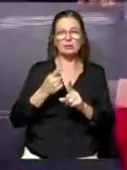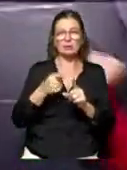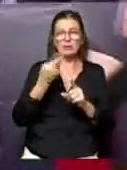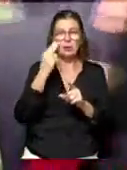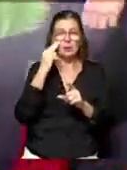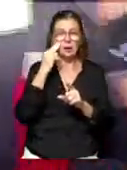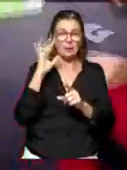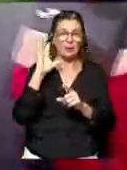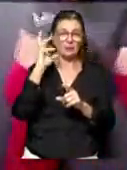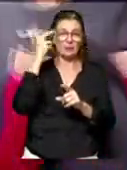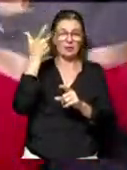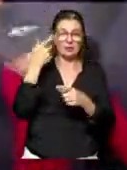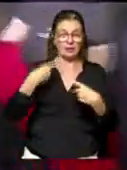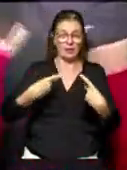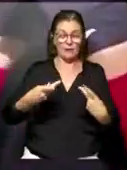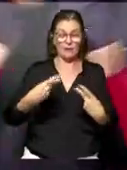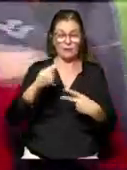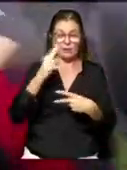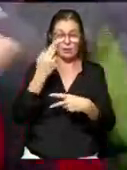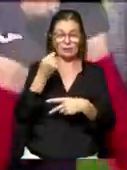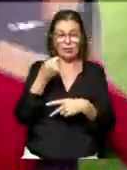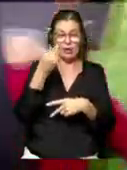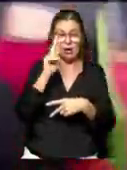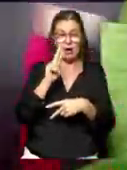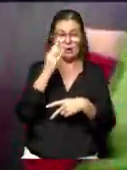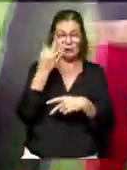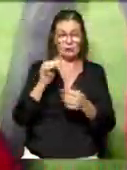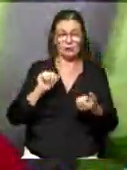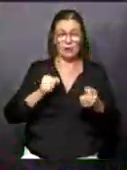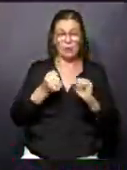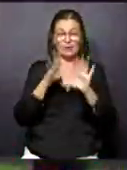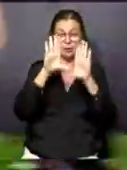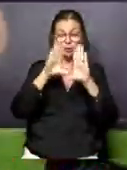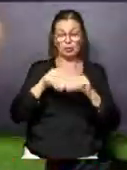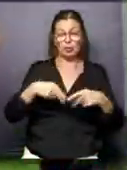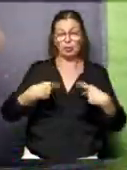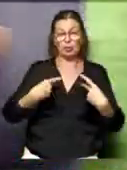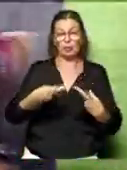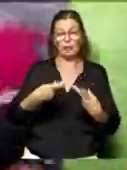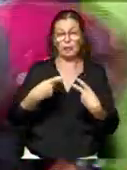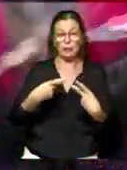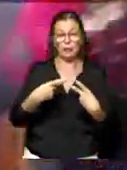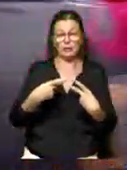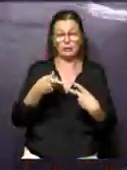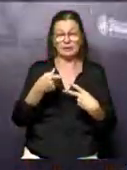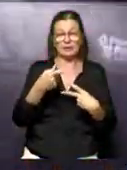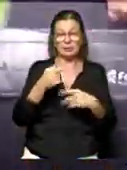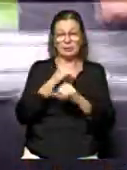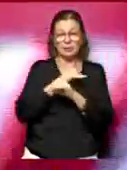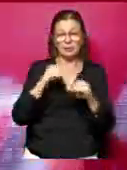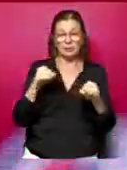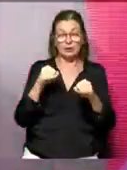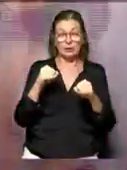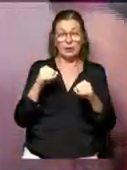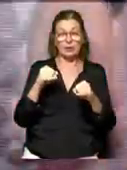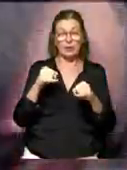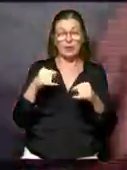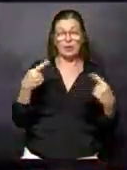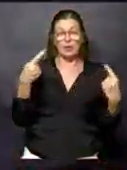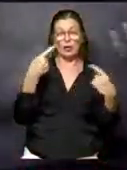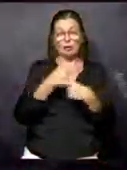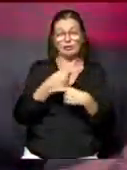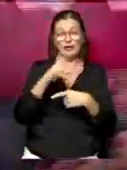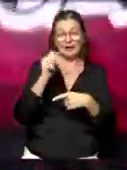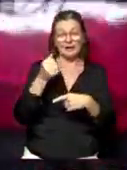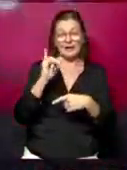de violencia en el fútbol uruguayo, la AUF decidió suspender todas las actividades. El hecho se dio cuando finalizó el partido entre Racing y Peñarol,